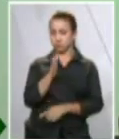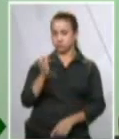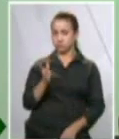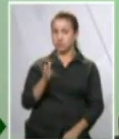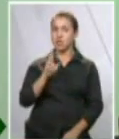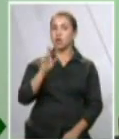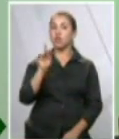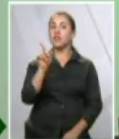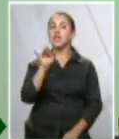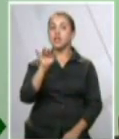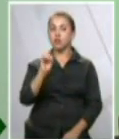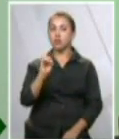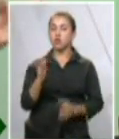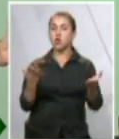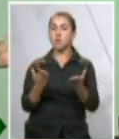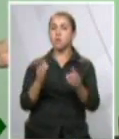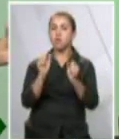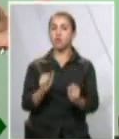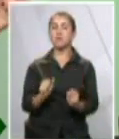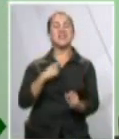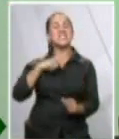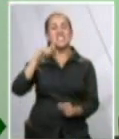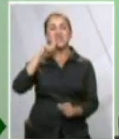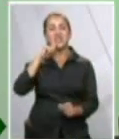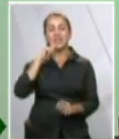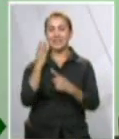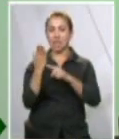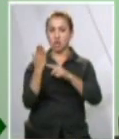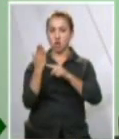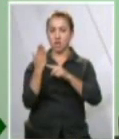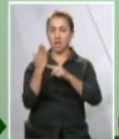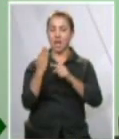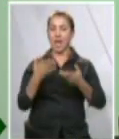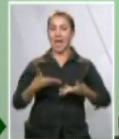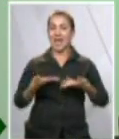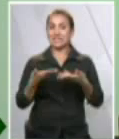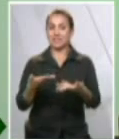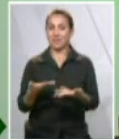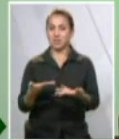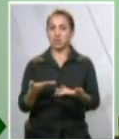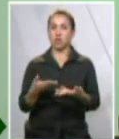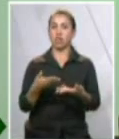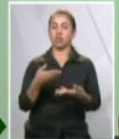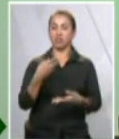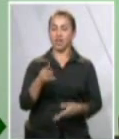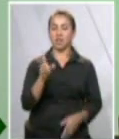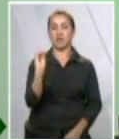podemos definir tecnología al servicio de la discapacidad?